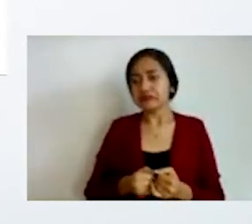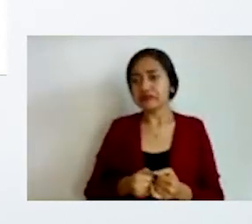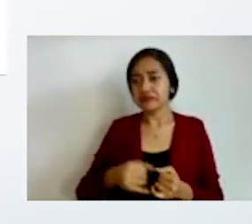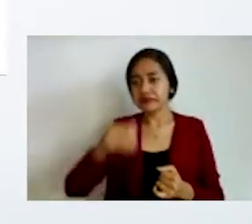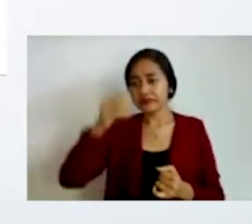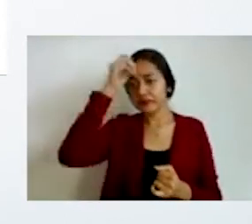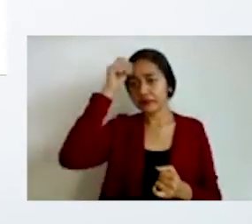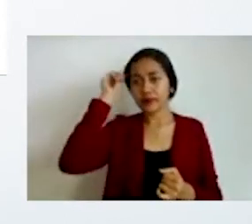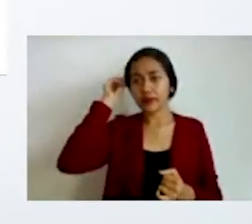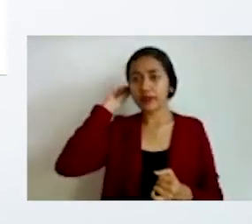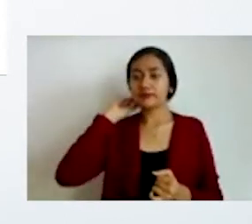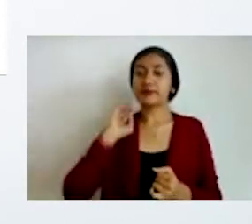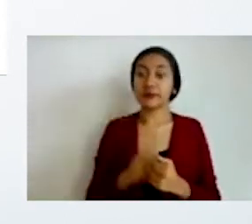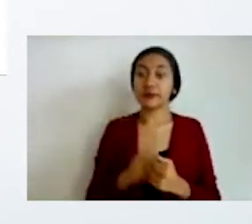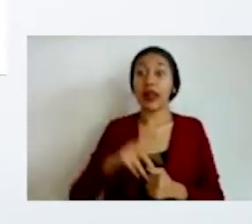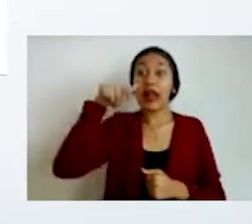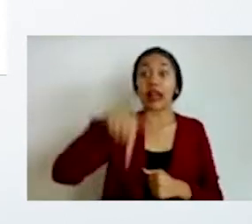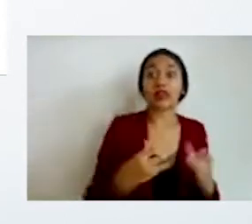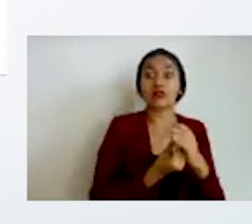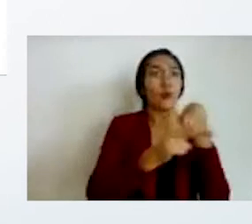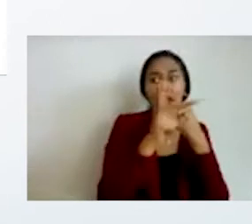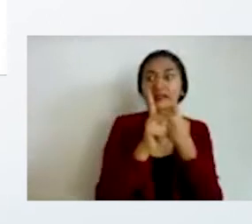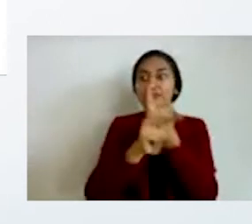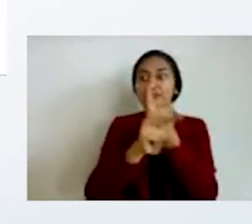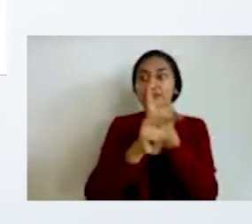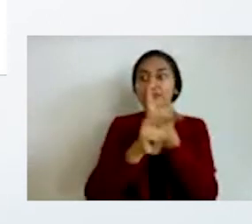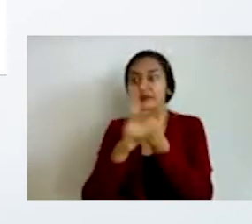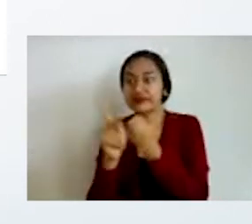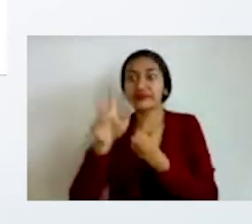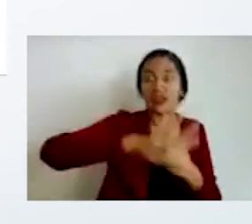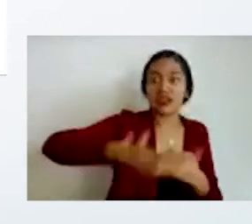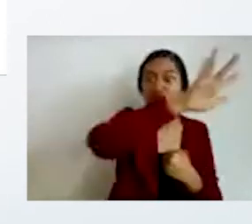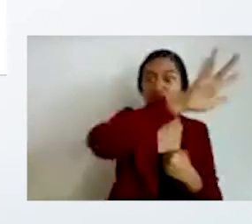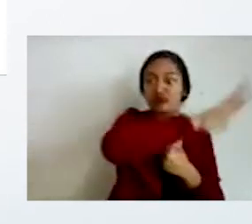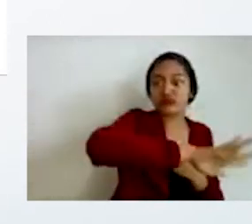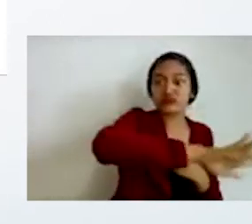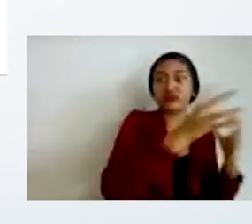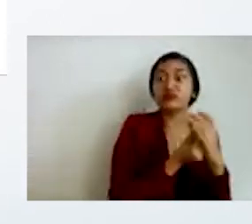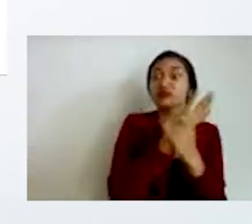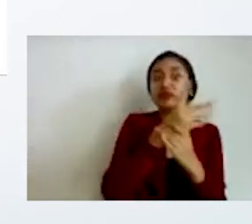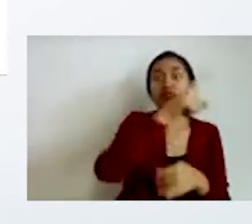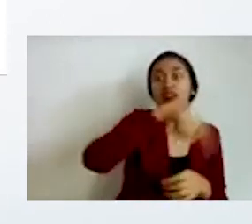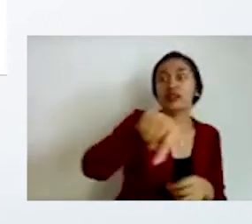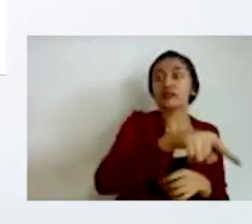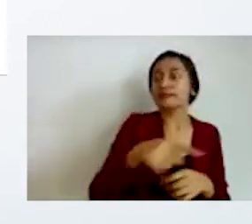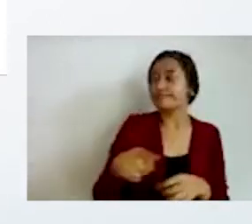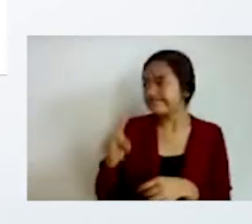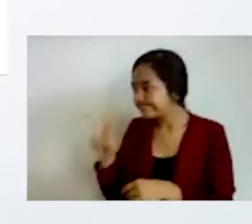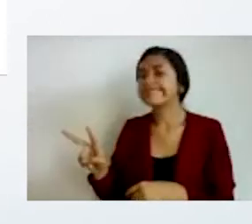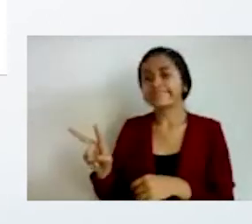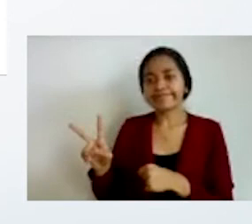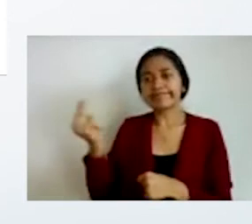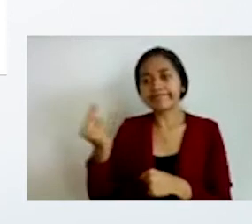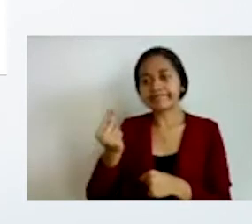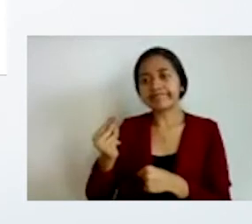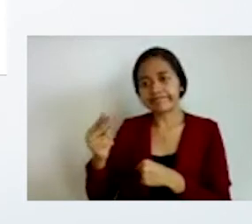modernos de la democracia y de la libertad de movimiento, pero finalmente los países dijeron, es lo más